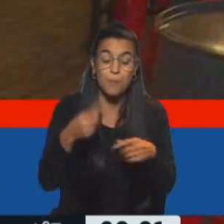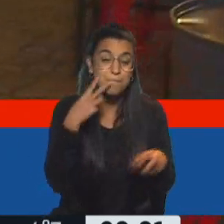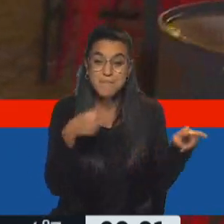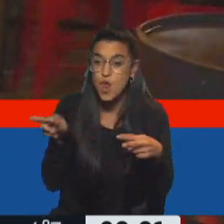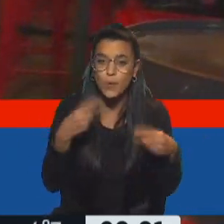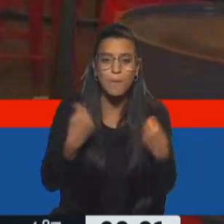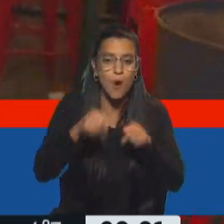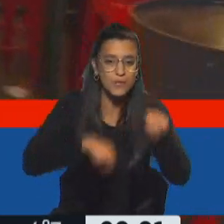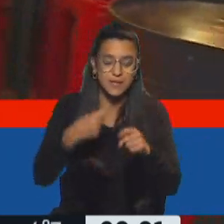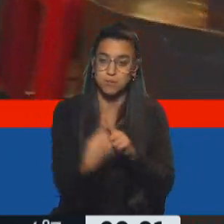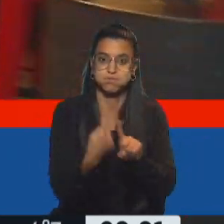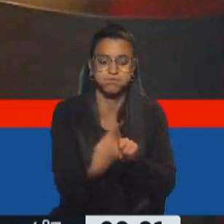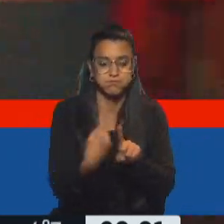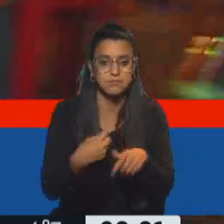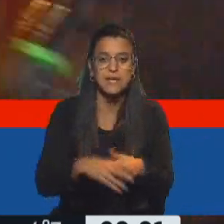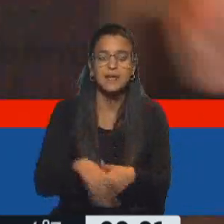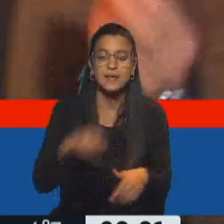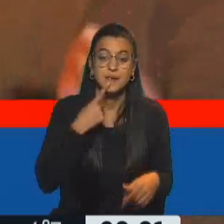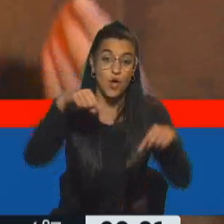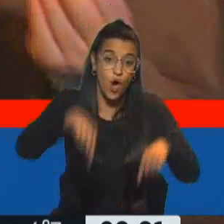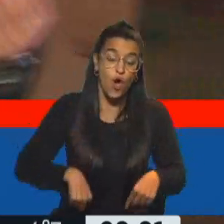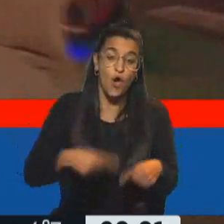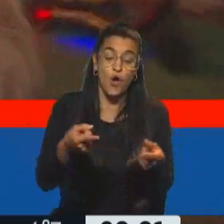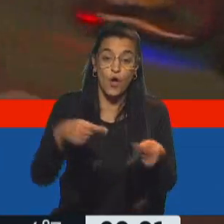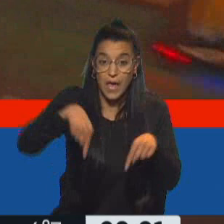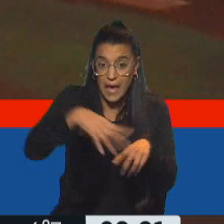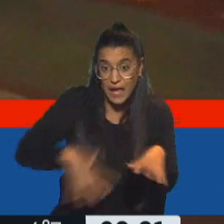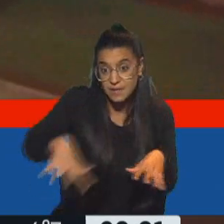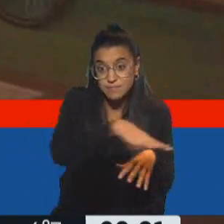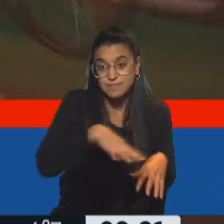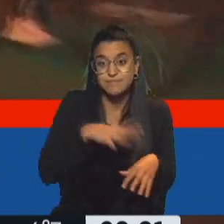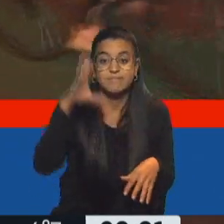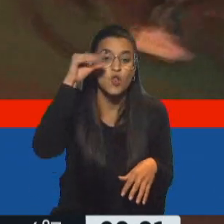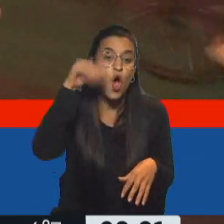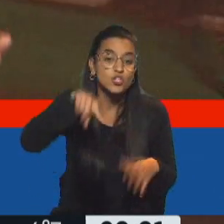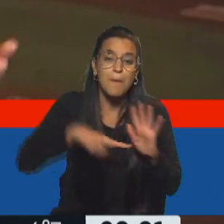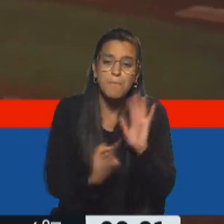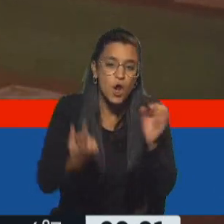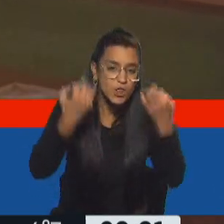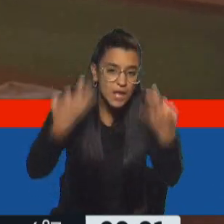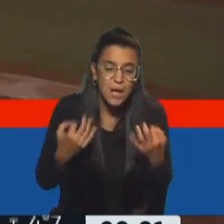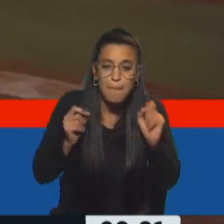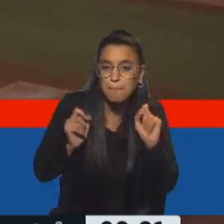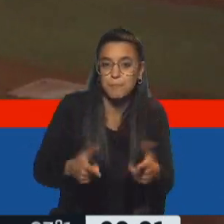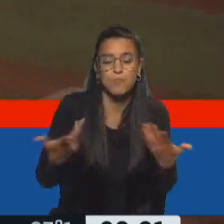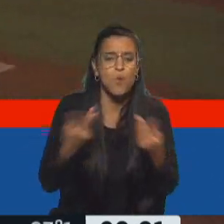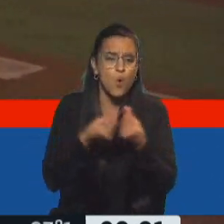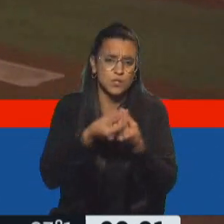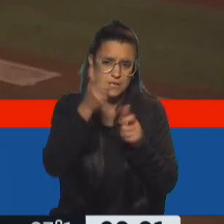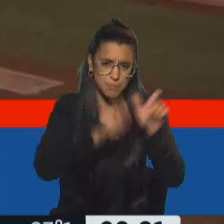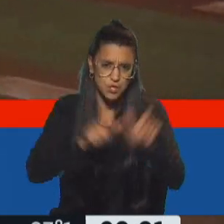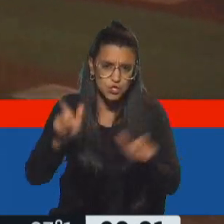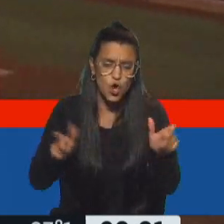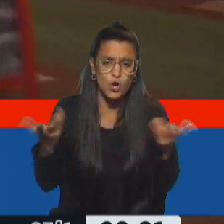rápido. Te decía, es un punto obligado de la noche porteña y la verdad que también hay muchísima gente,